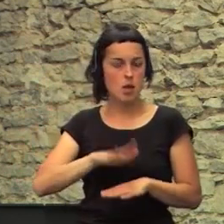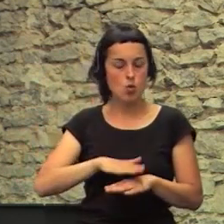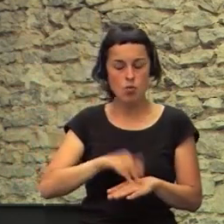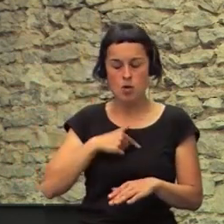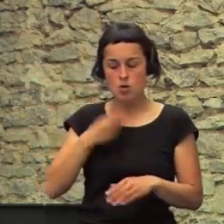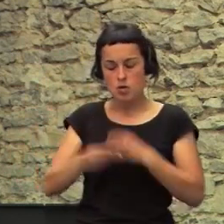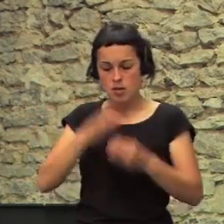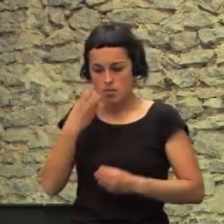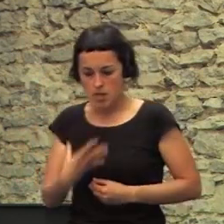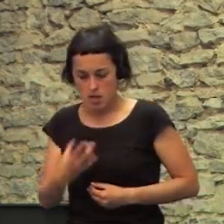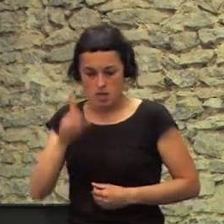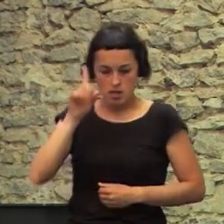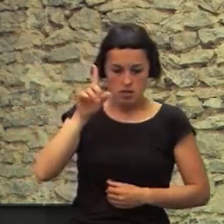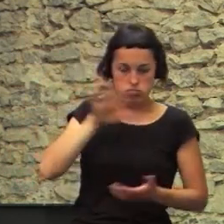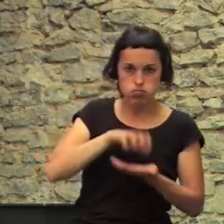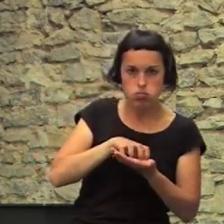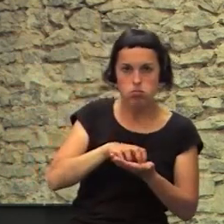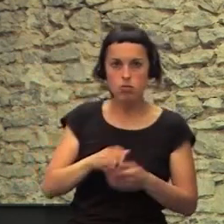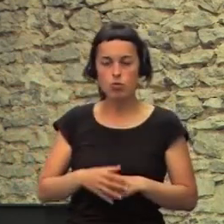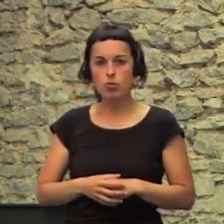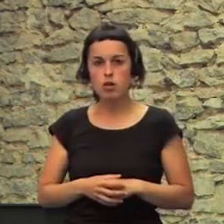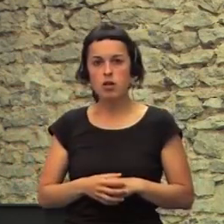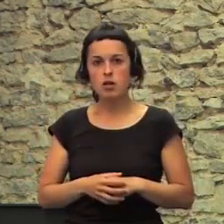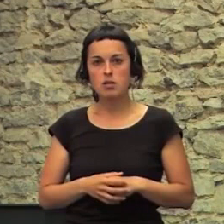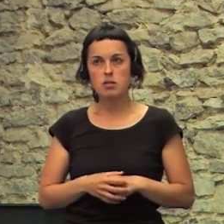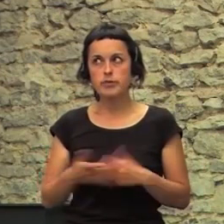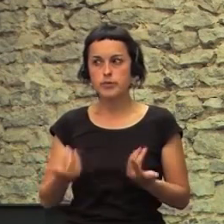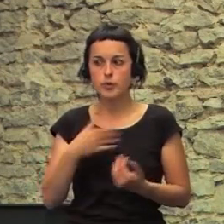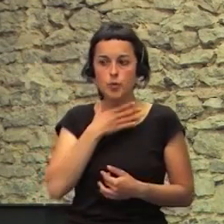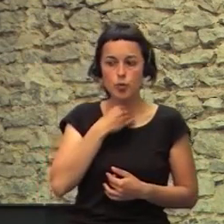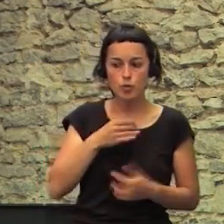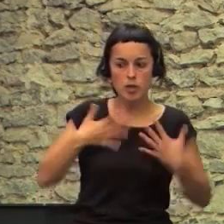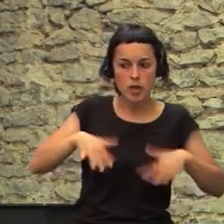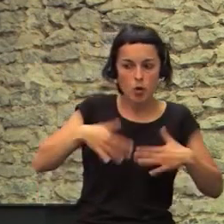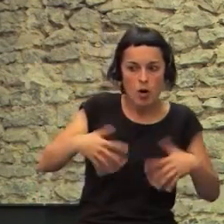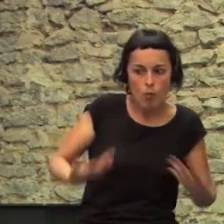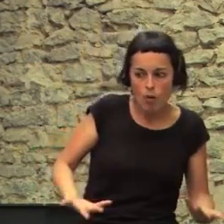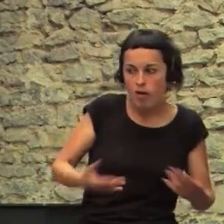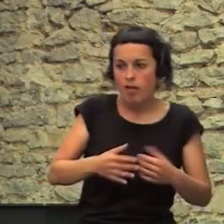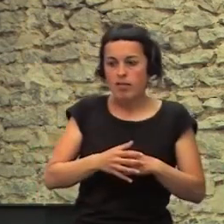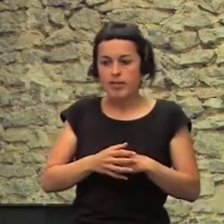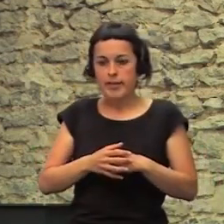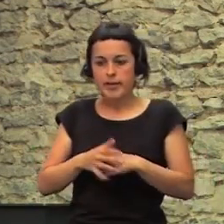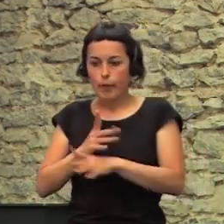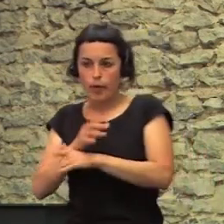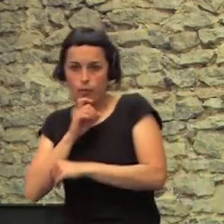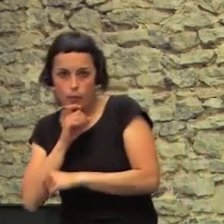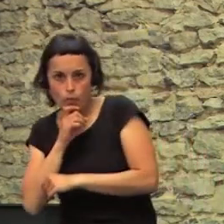bien, la vigilancia de género en lo que les gusta, en lo cómo se visten, en cómo juegan, o sea,